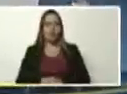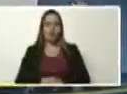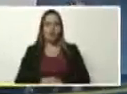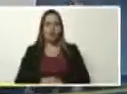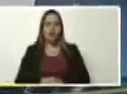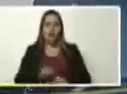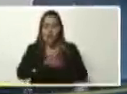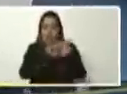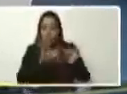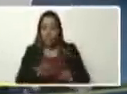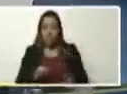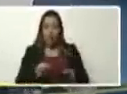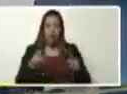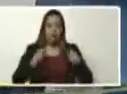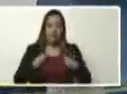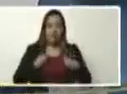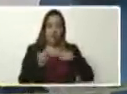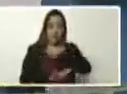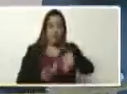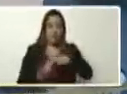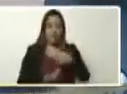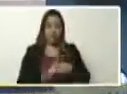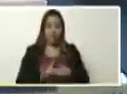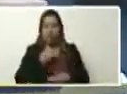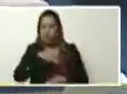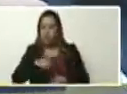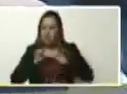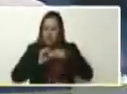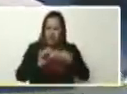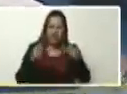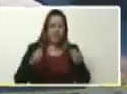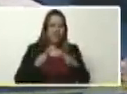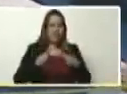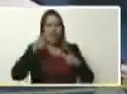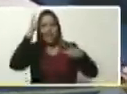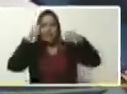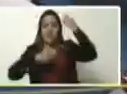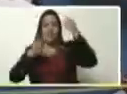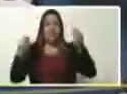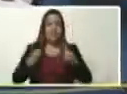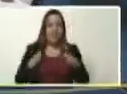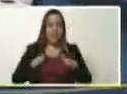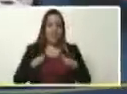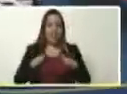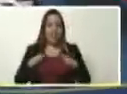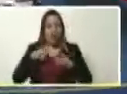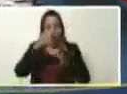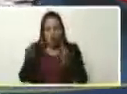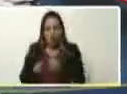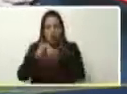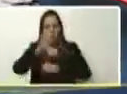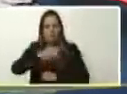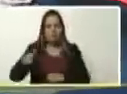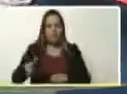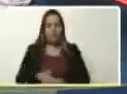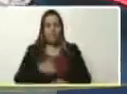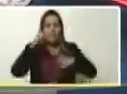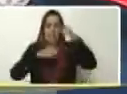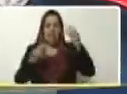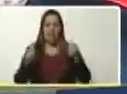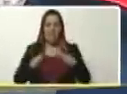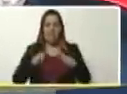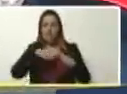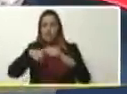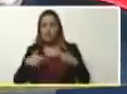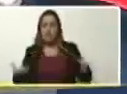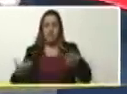imagen diaria de esta revolución. Lo hemos mantenido vivo y Chávez vive con la gente y Chávez vive en nuestra